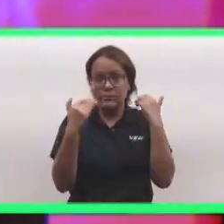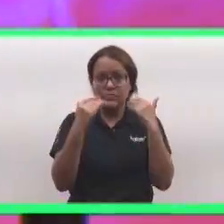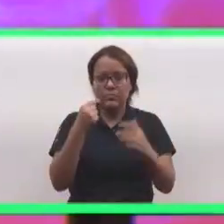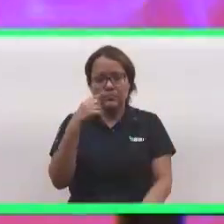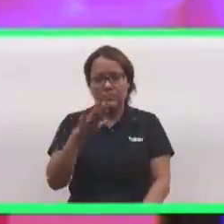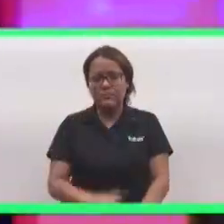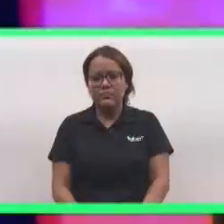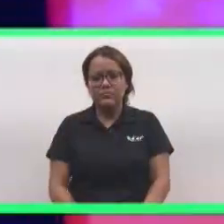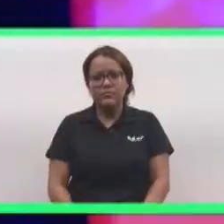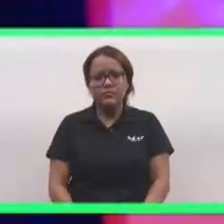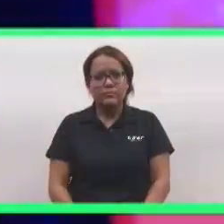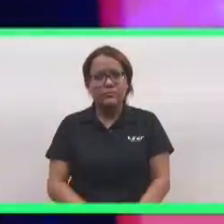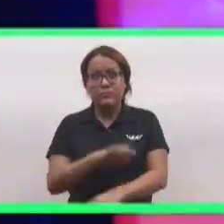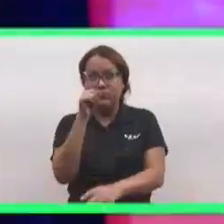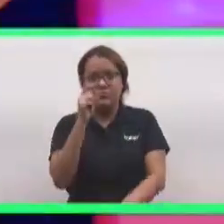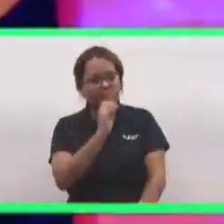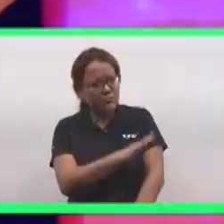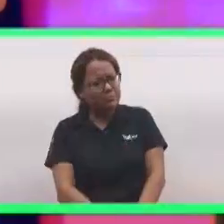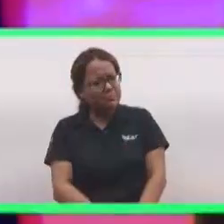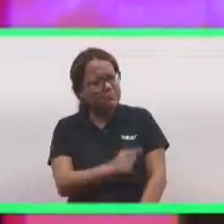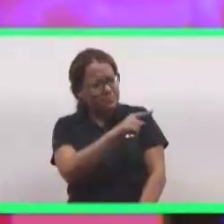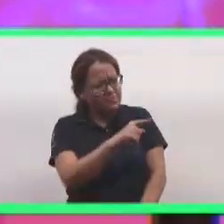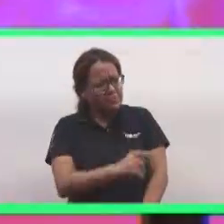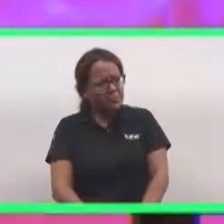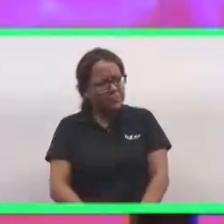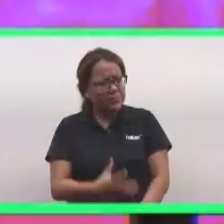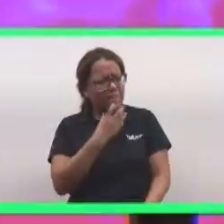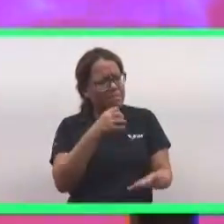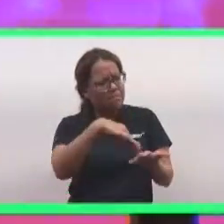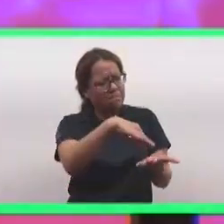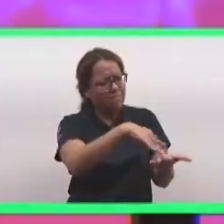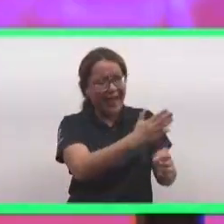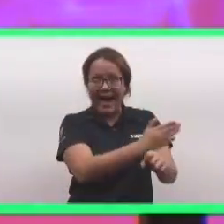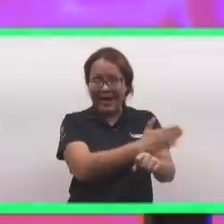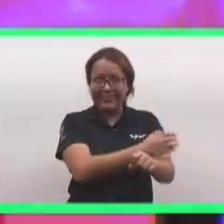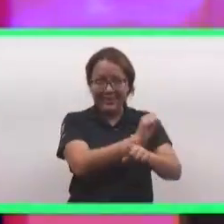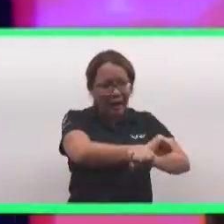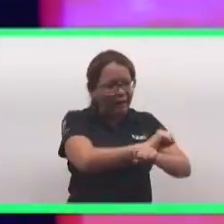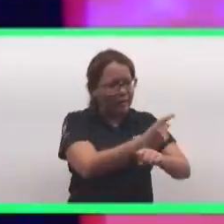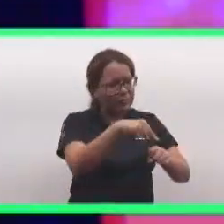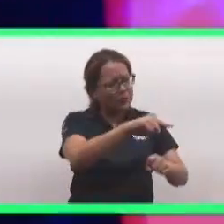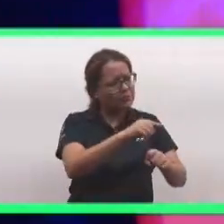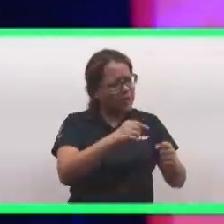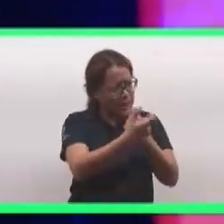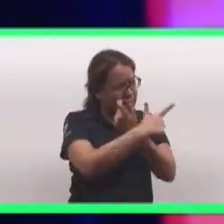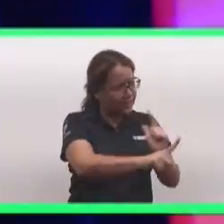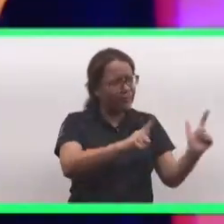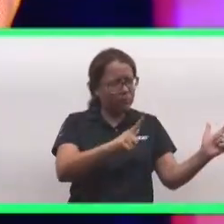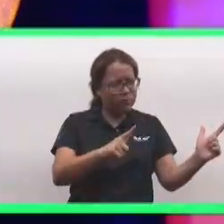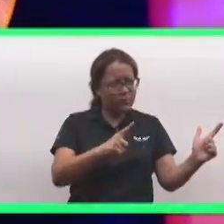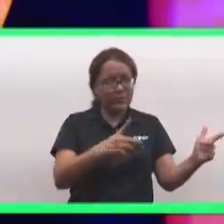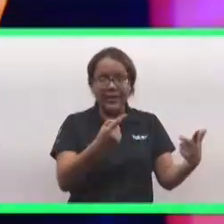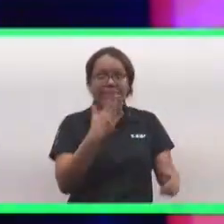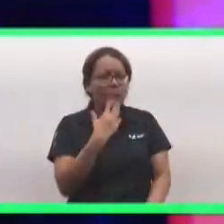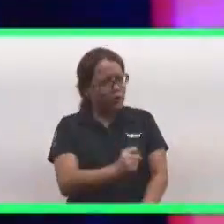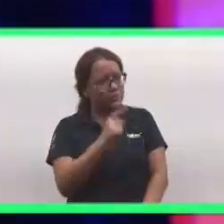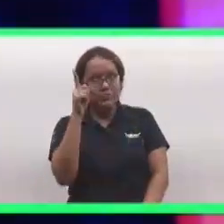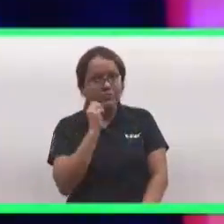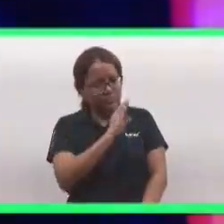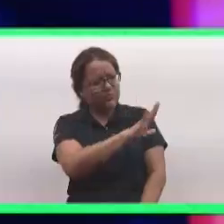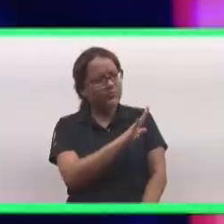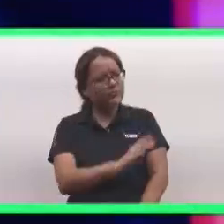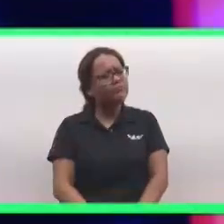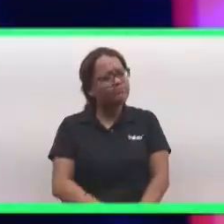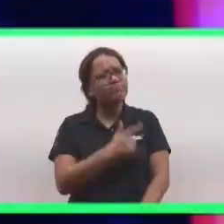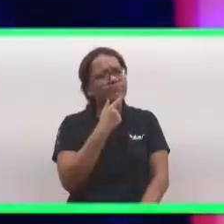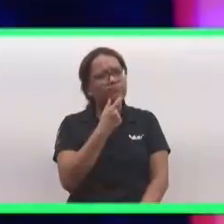le dice: oye, dejen a mi pueblo a rendirme culto en el desierto. Y cuando tú hables, le dice todavía Moisés, anticipándome su voluntad,